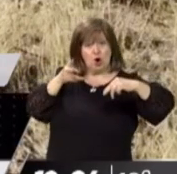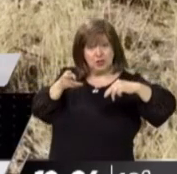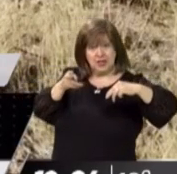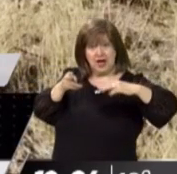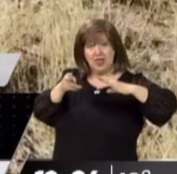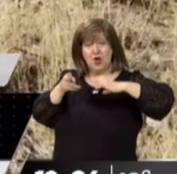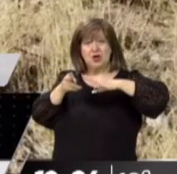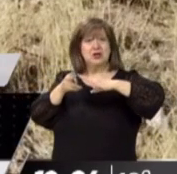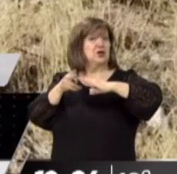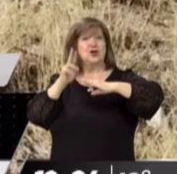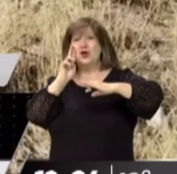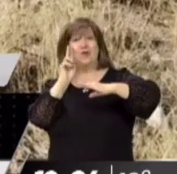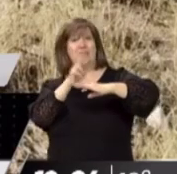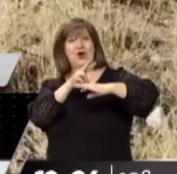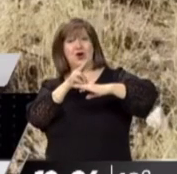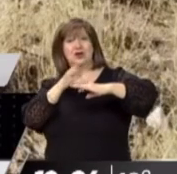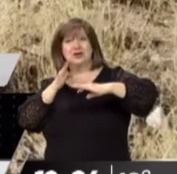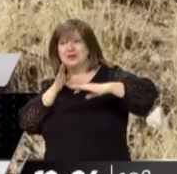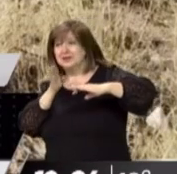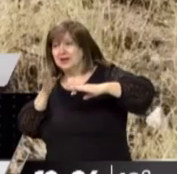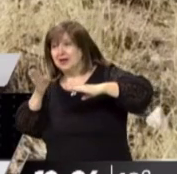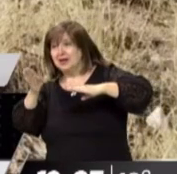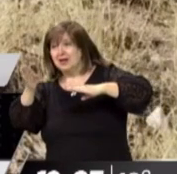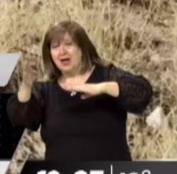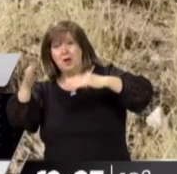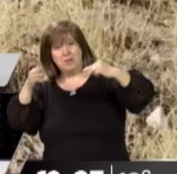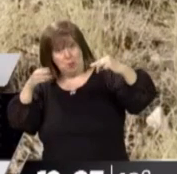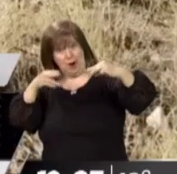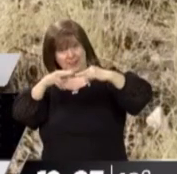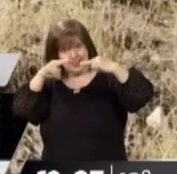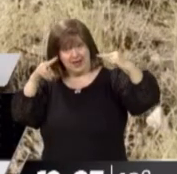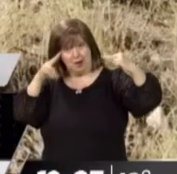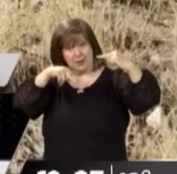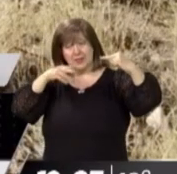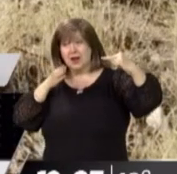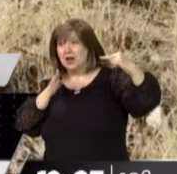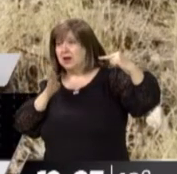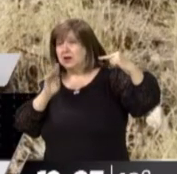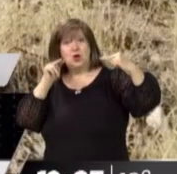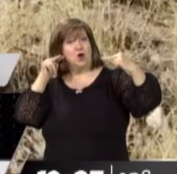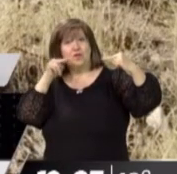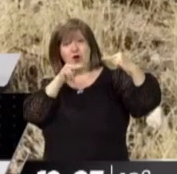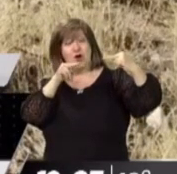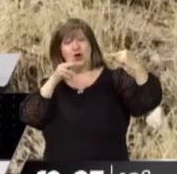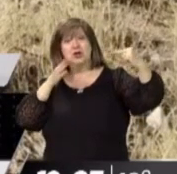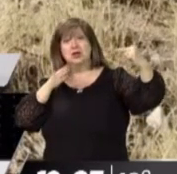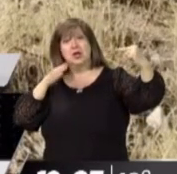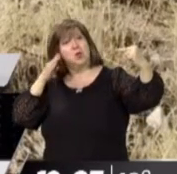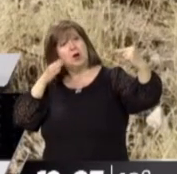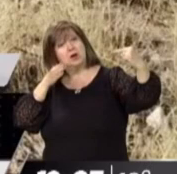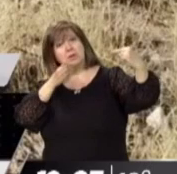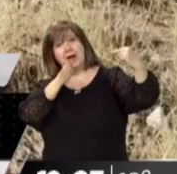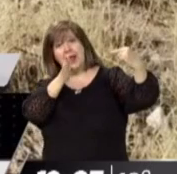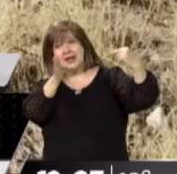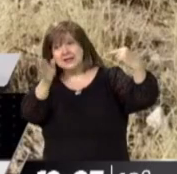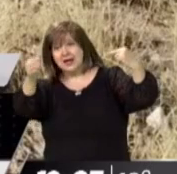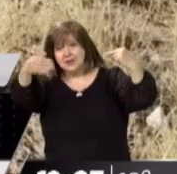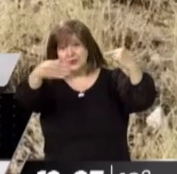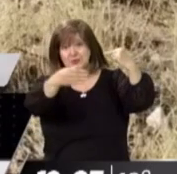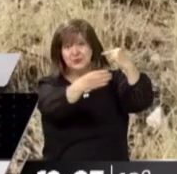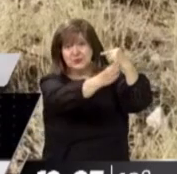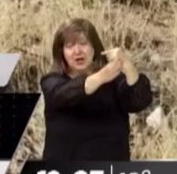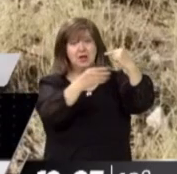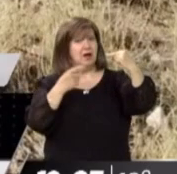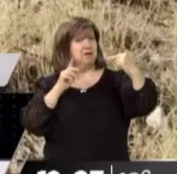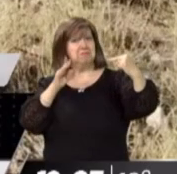esto va a llevar lo que va a ser una pericia completa. Pero bueno, hay datos llamativos dentro de lo que es la información, Julián, como bien sabíamos, por allí